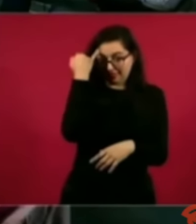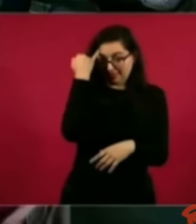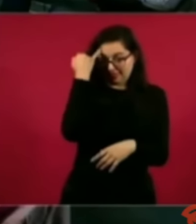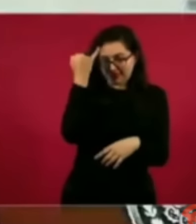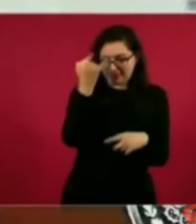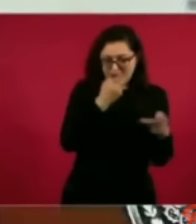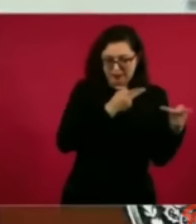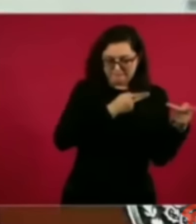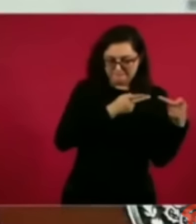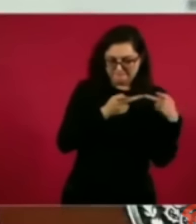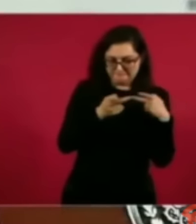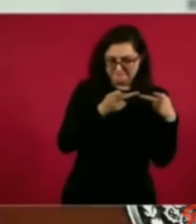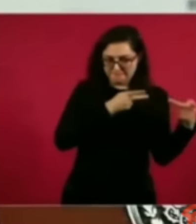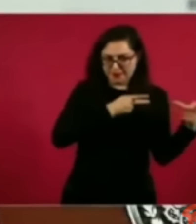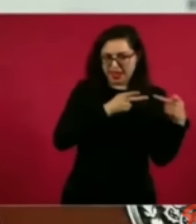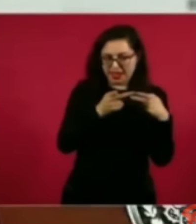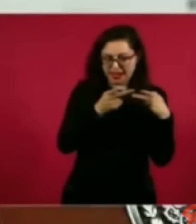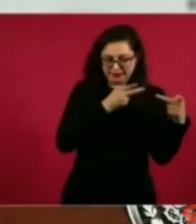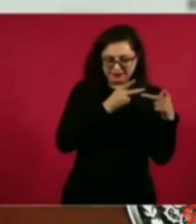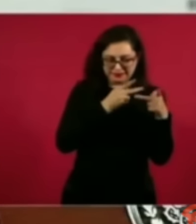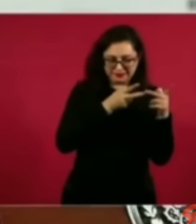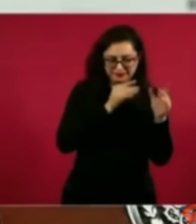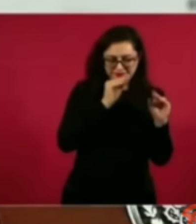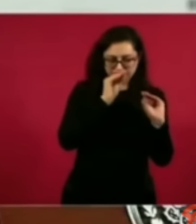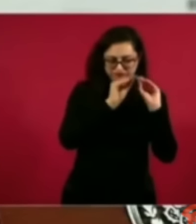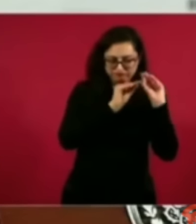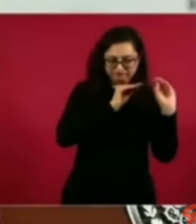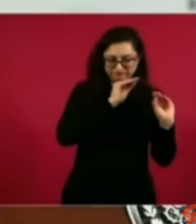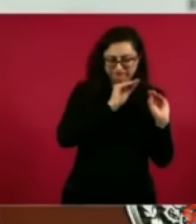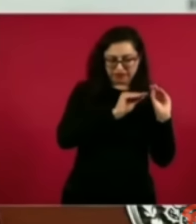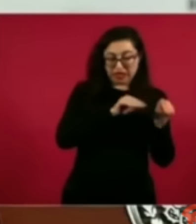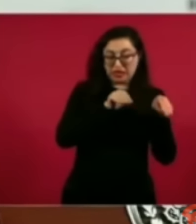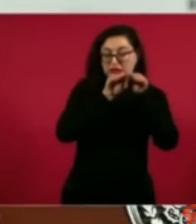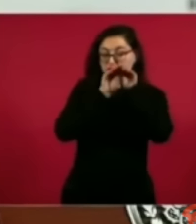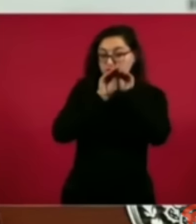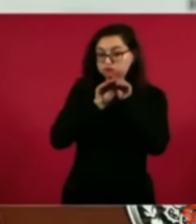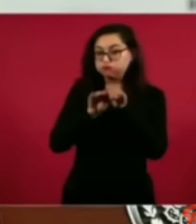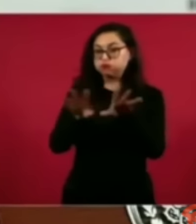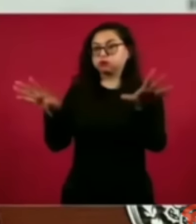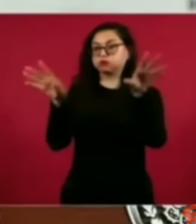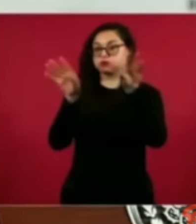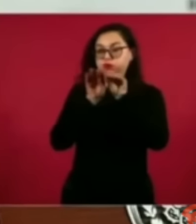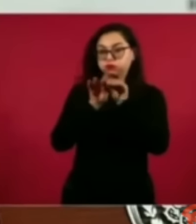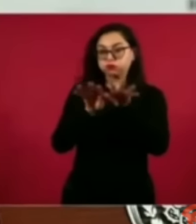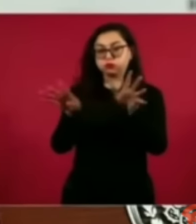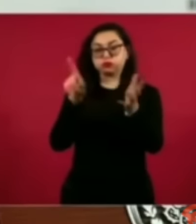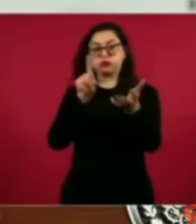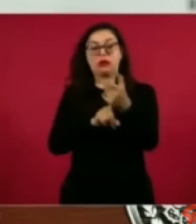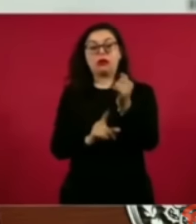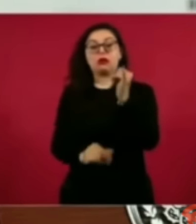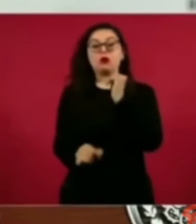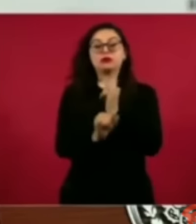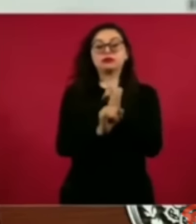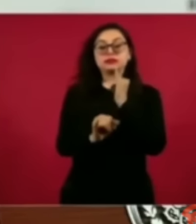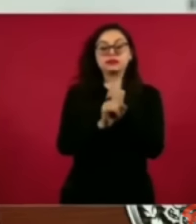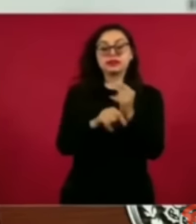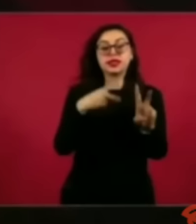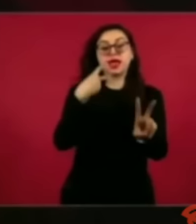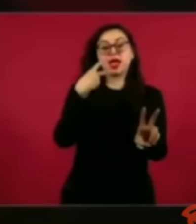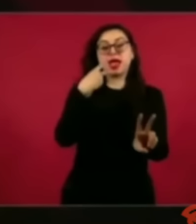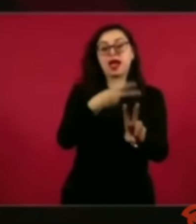hayan echado a andar una campaña en redes sociales con